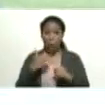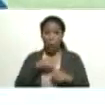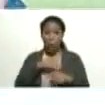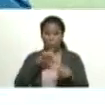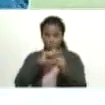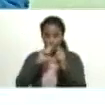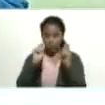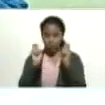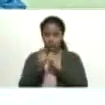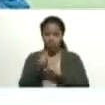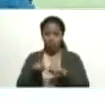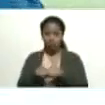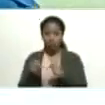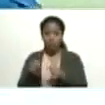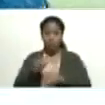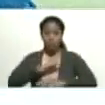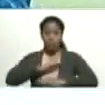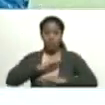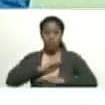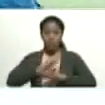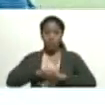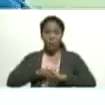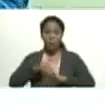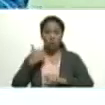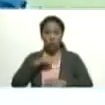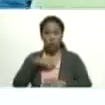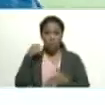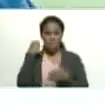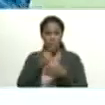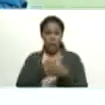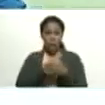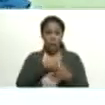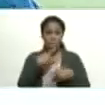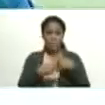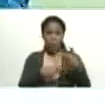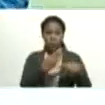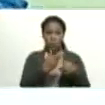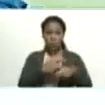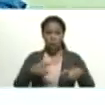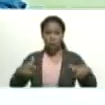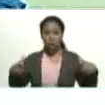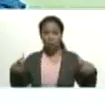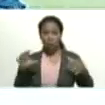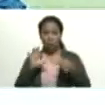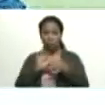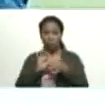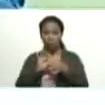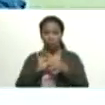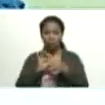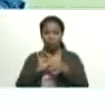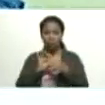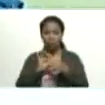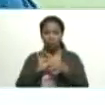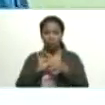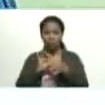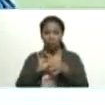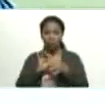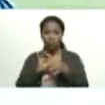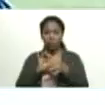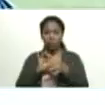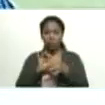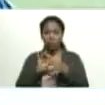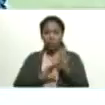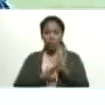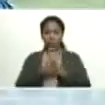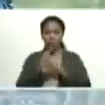daño en un bien, porque nos empeñamos en producir, en crecer, en unirnos y en levantar la economía. Y ahí